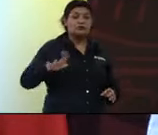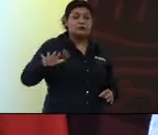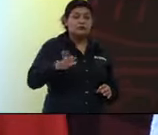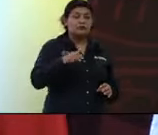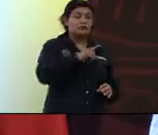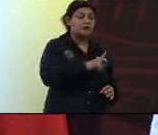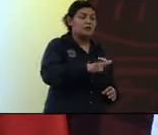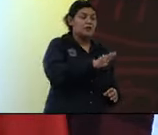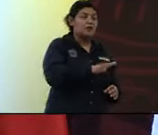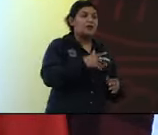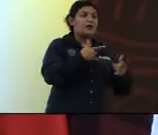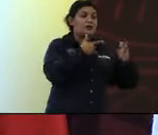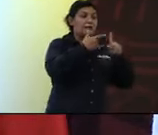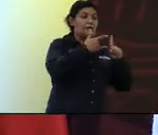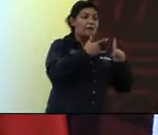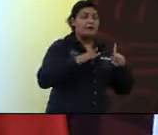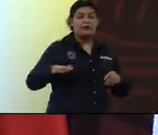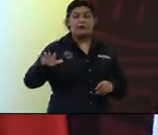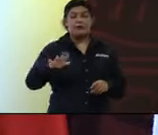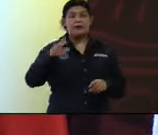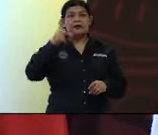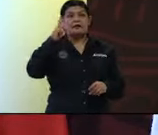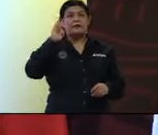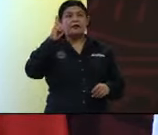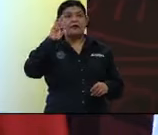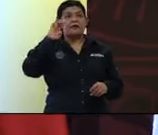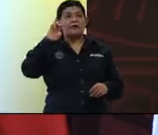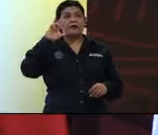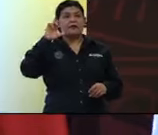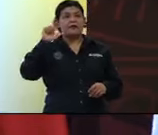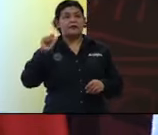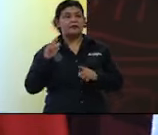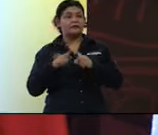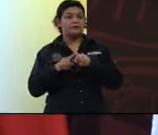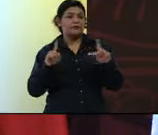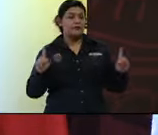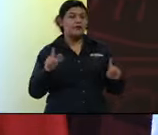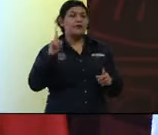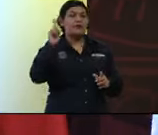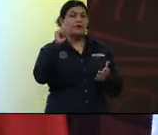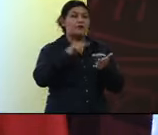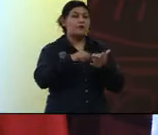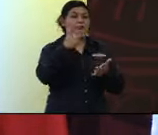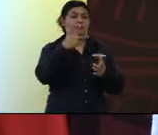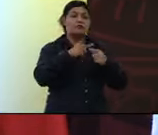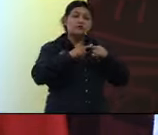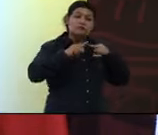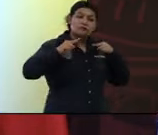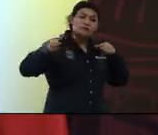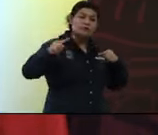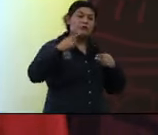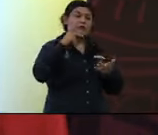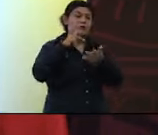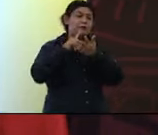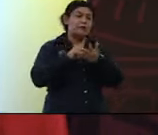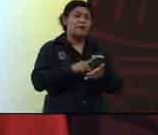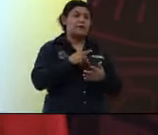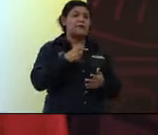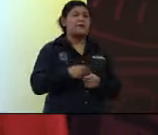Puerta con el sector de La Pedrera. 1.8 kilómetros de pavimentación, pues estamos hablando de una inversión